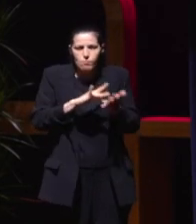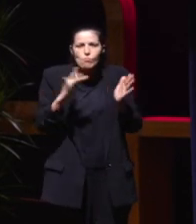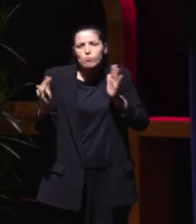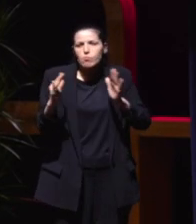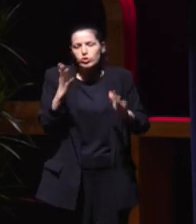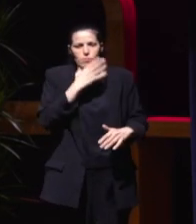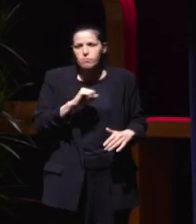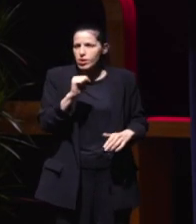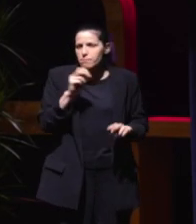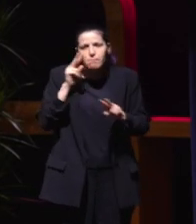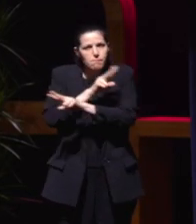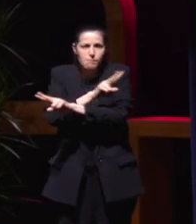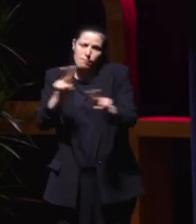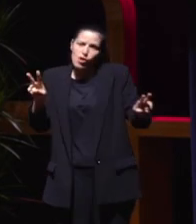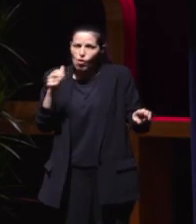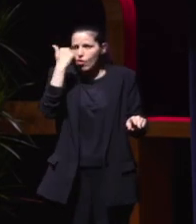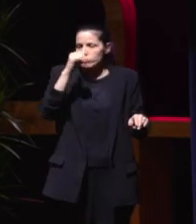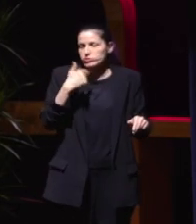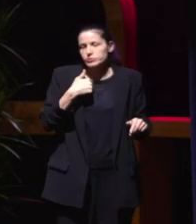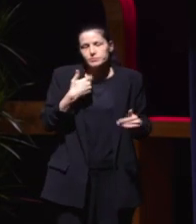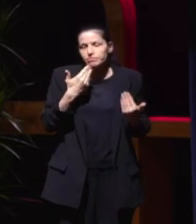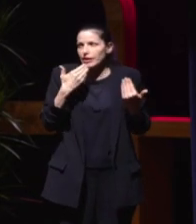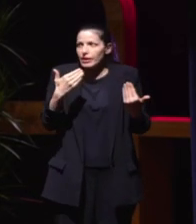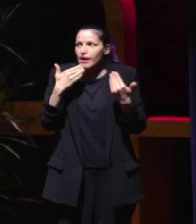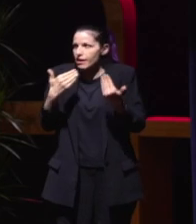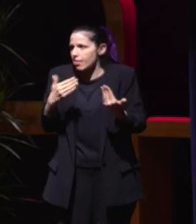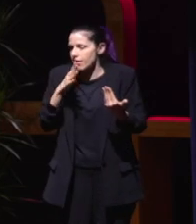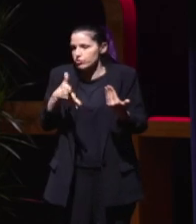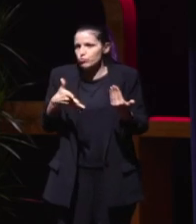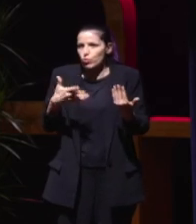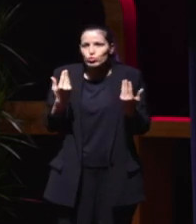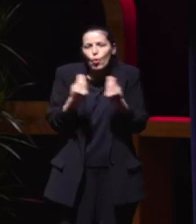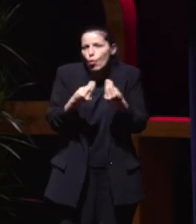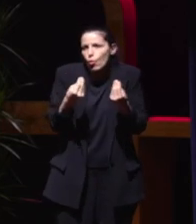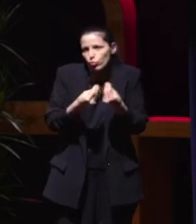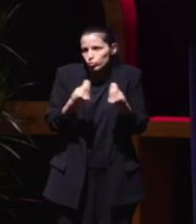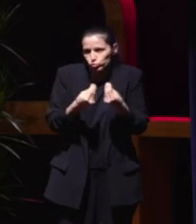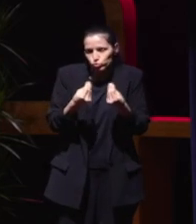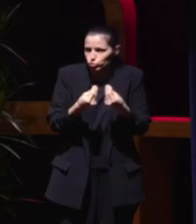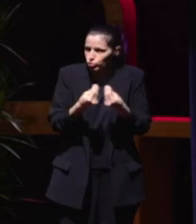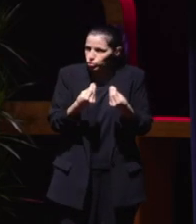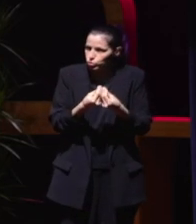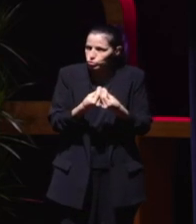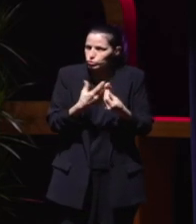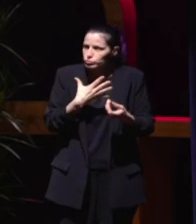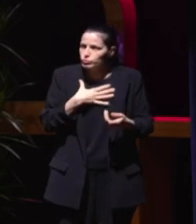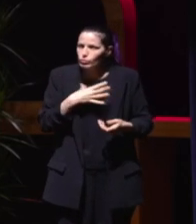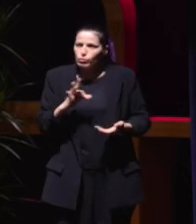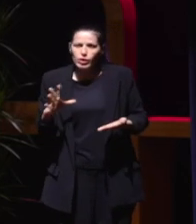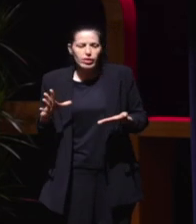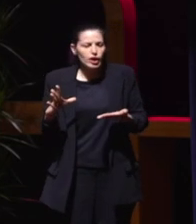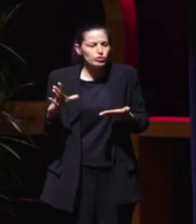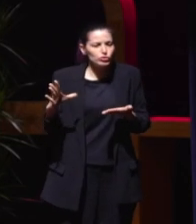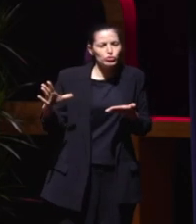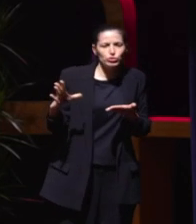y de verdad que agradezco que vayamos todos todas y todos juntos porque todo todos en algún momento habréis sentido esa